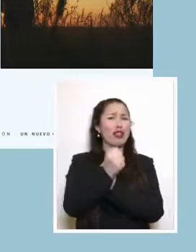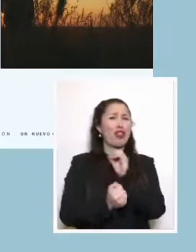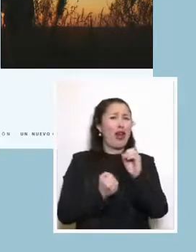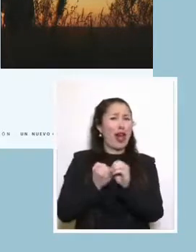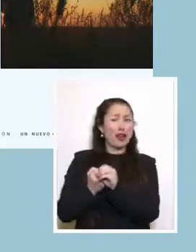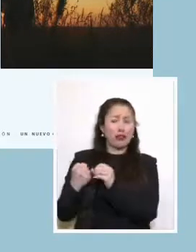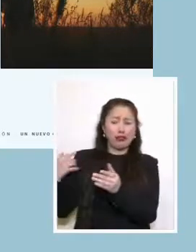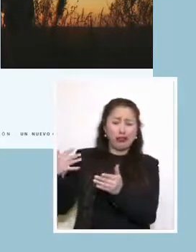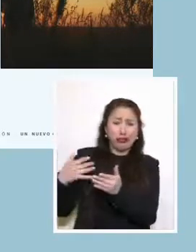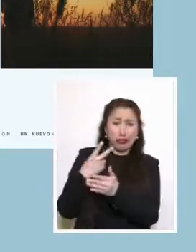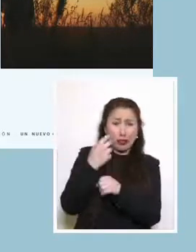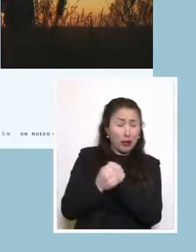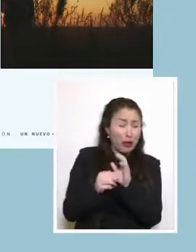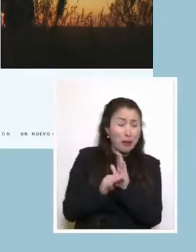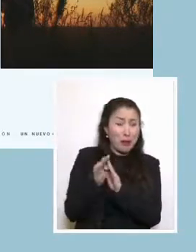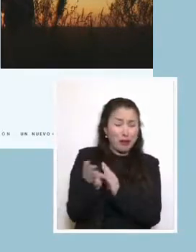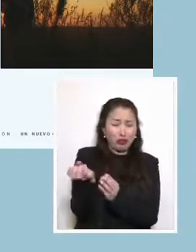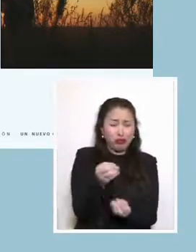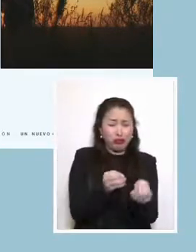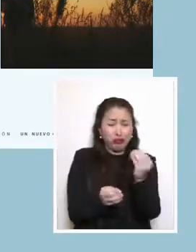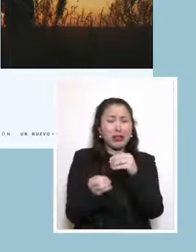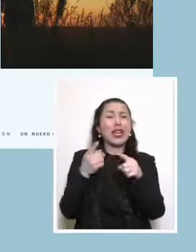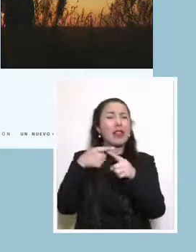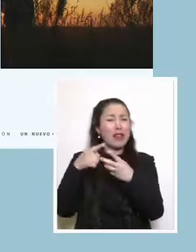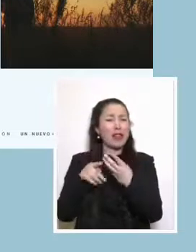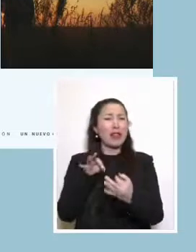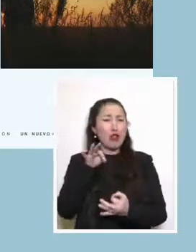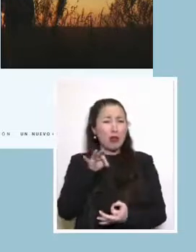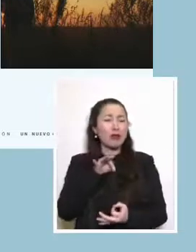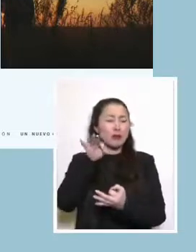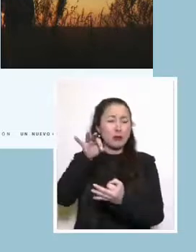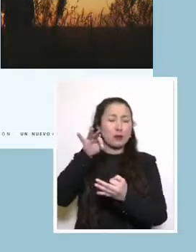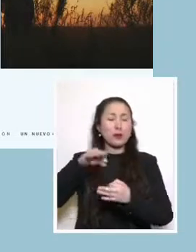que hay varios informes. Bueno,